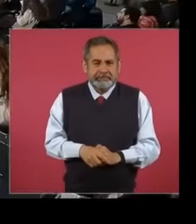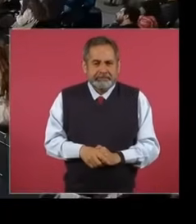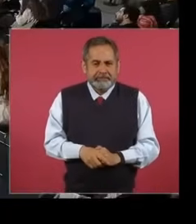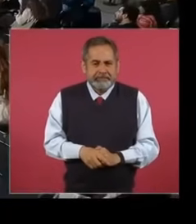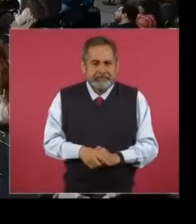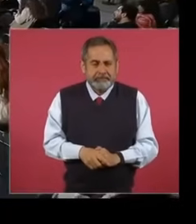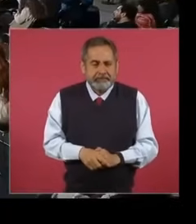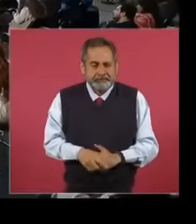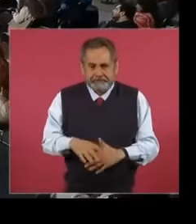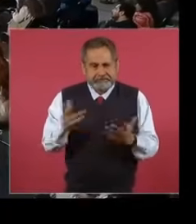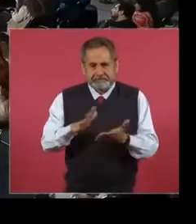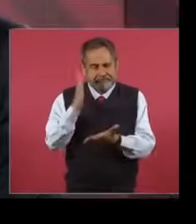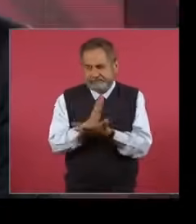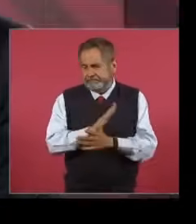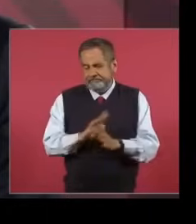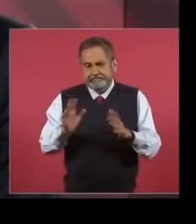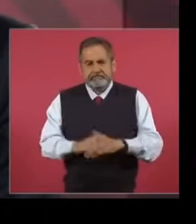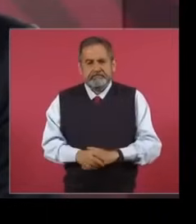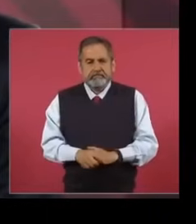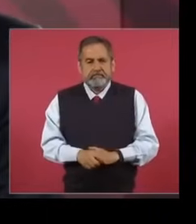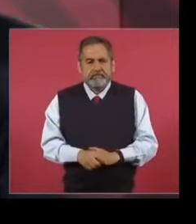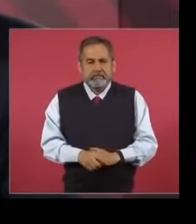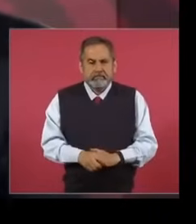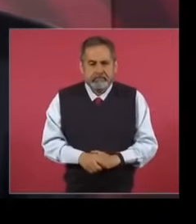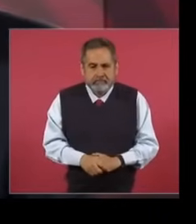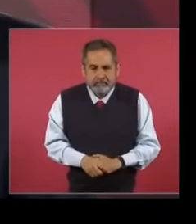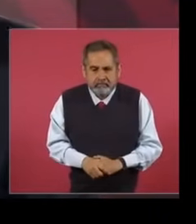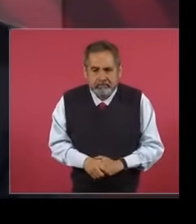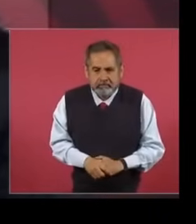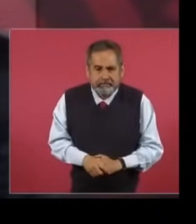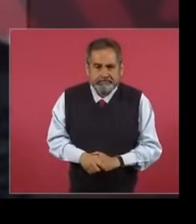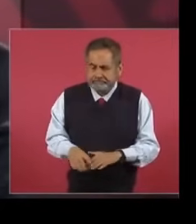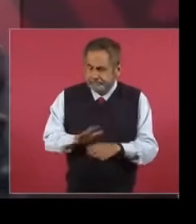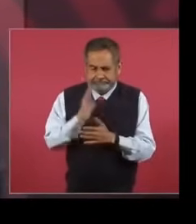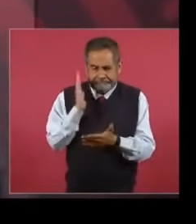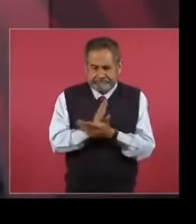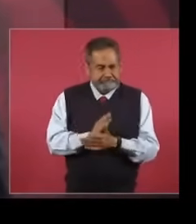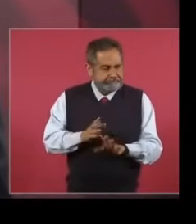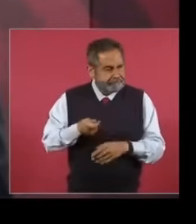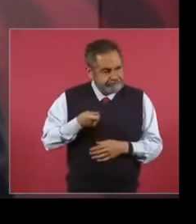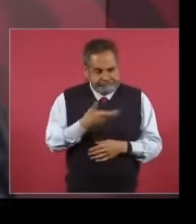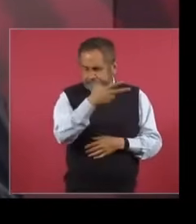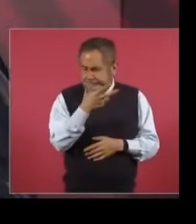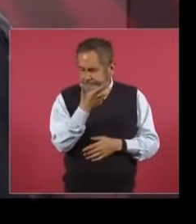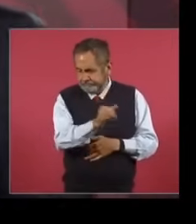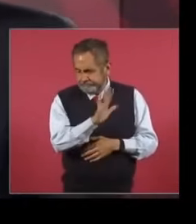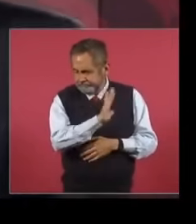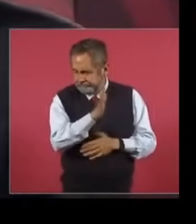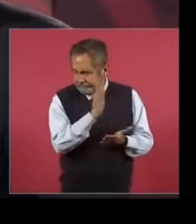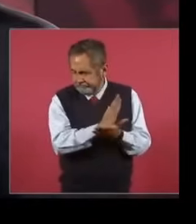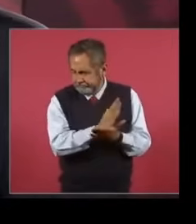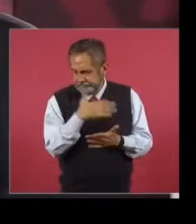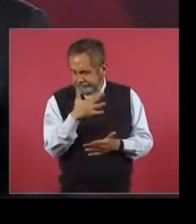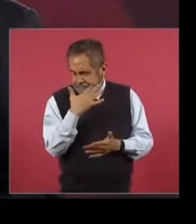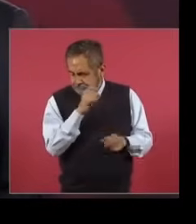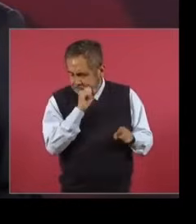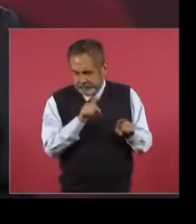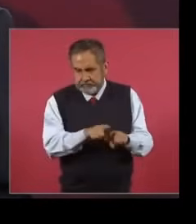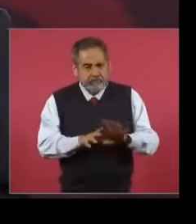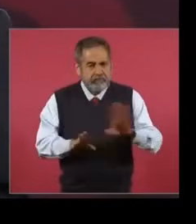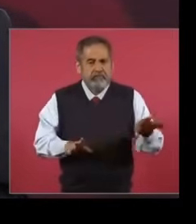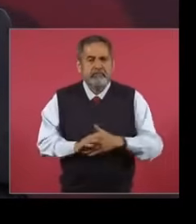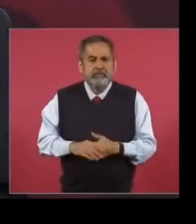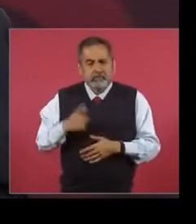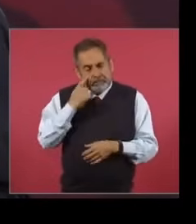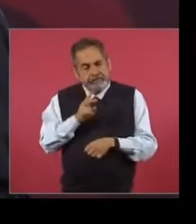Entonces ya ahora se llama las cosas por su nombre y este vamos